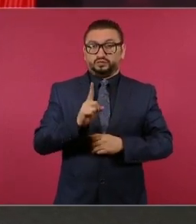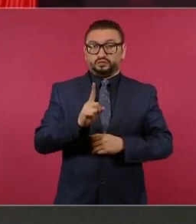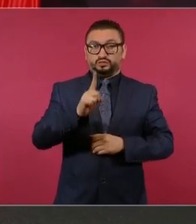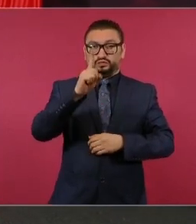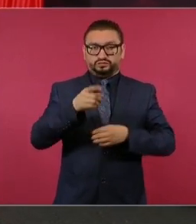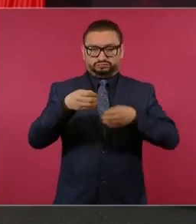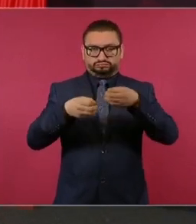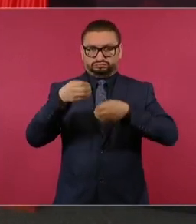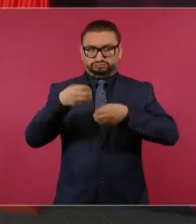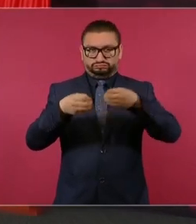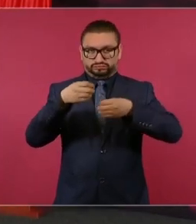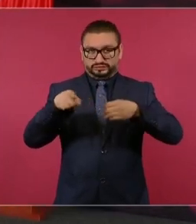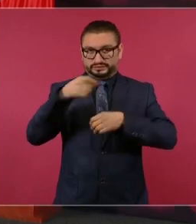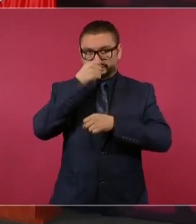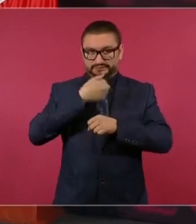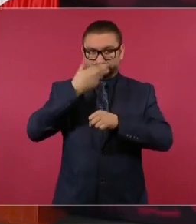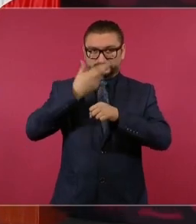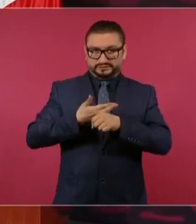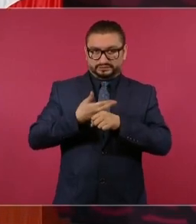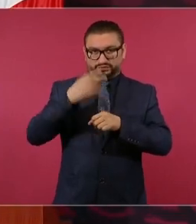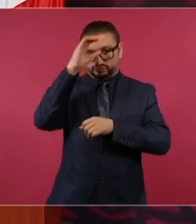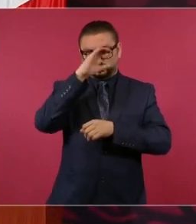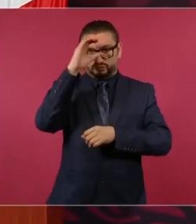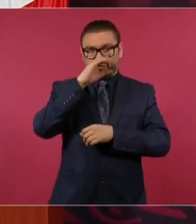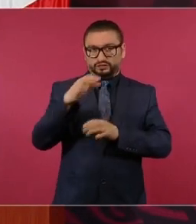ministro, secretario de Cultura de Batista,